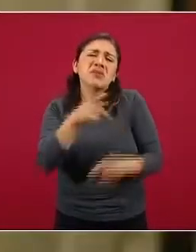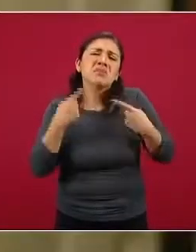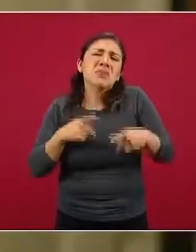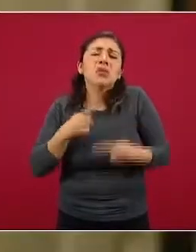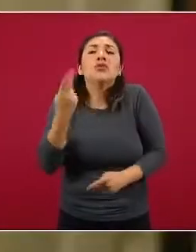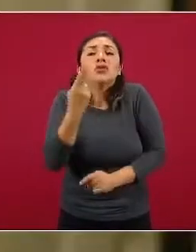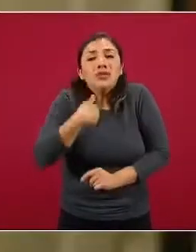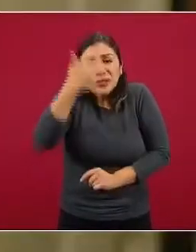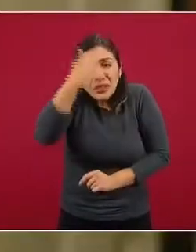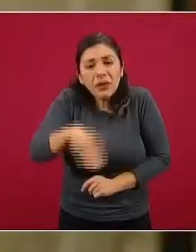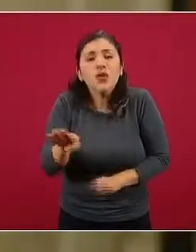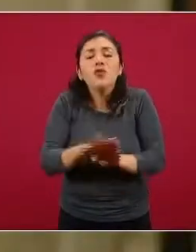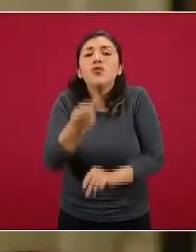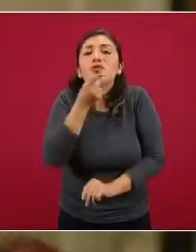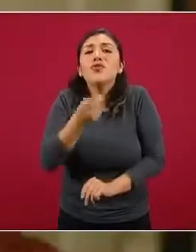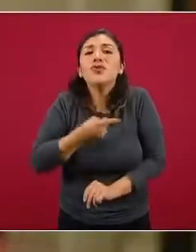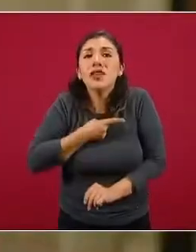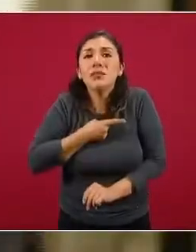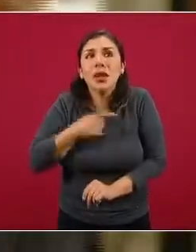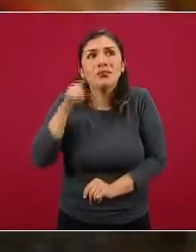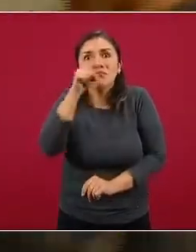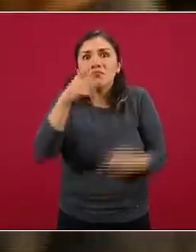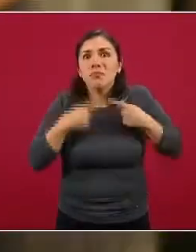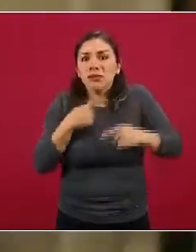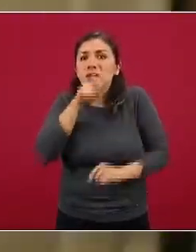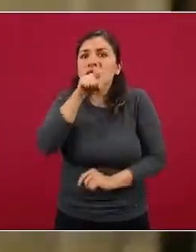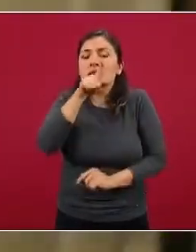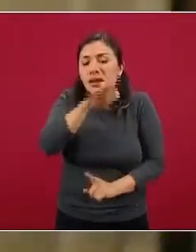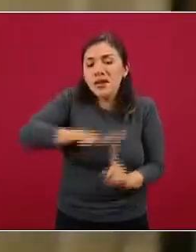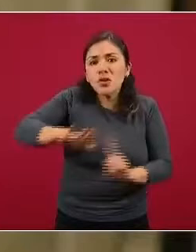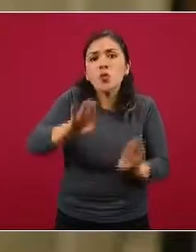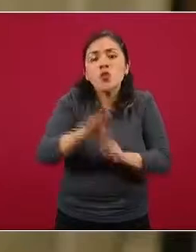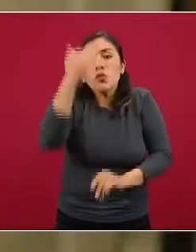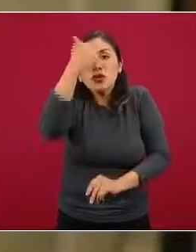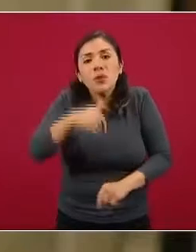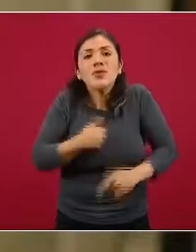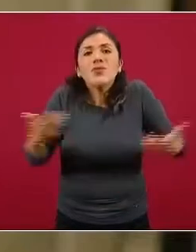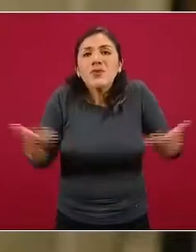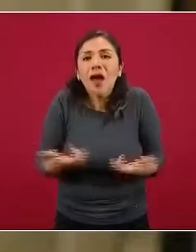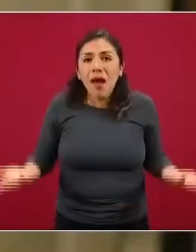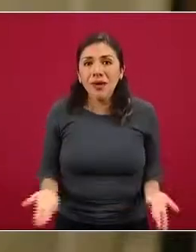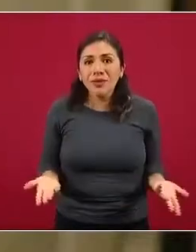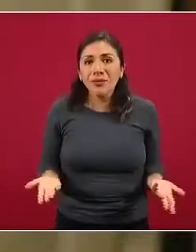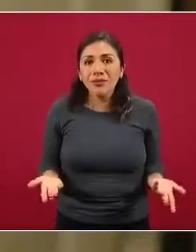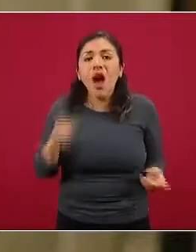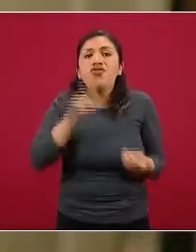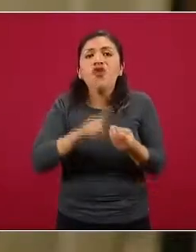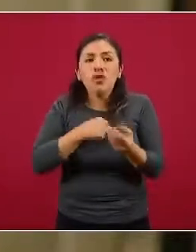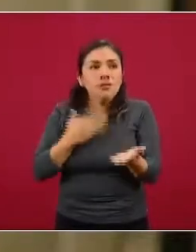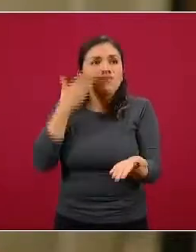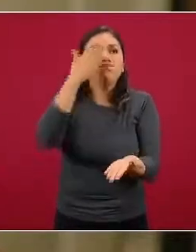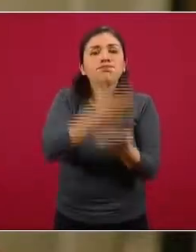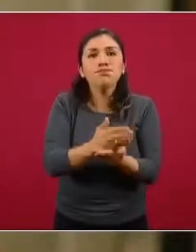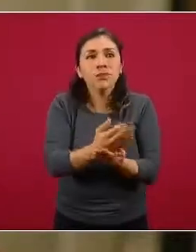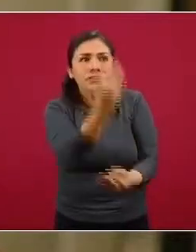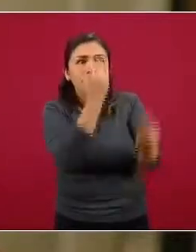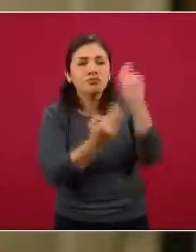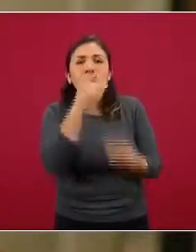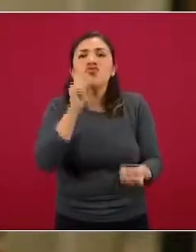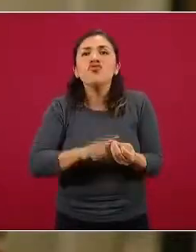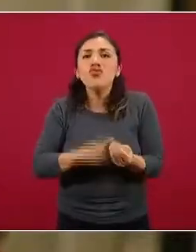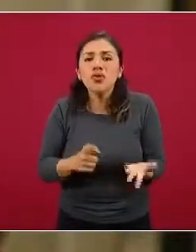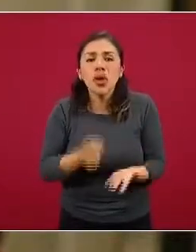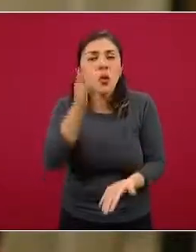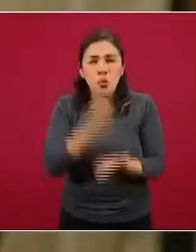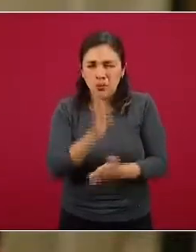sí necesitamos información los ciudadanos de Jalisco para saber qué hacer, a dónde acudir.